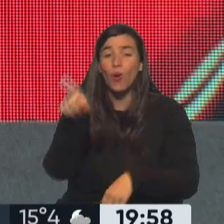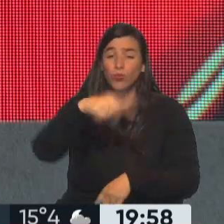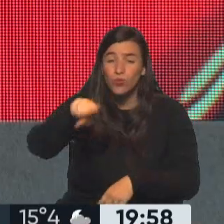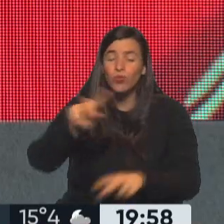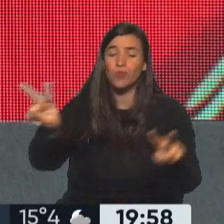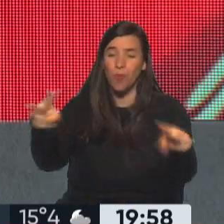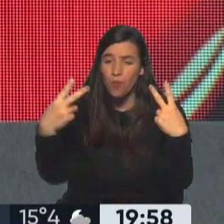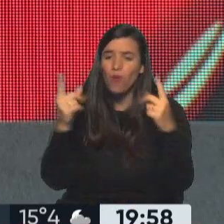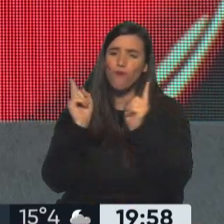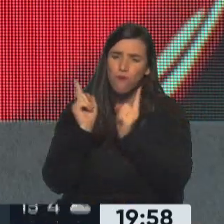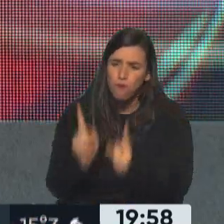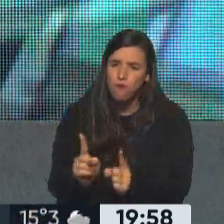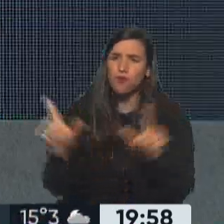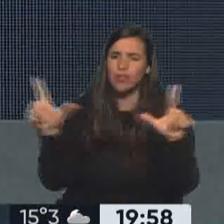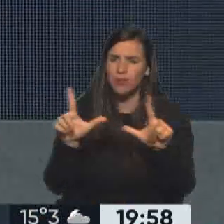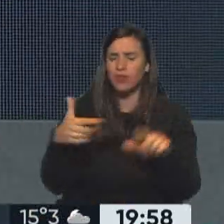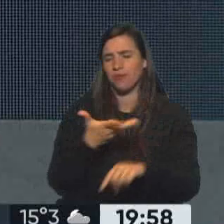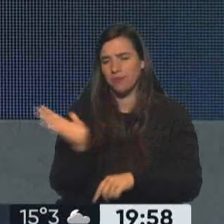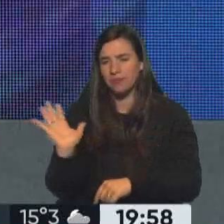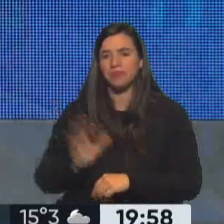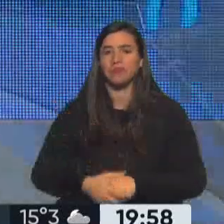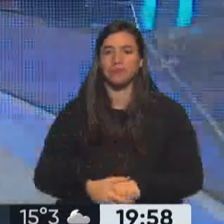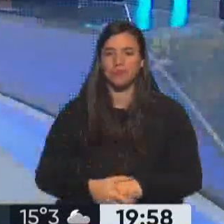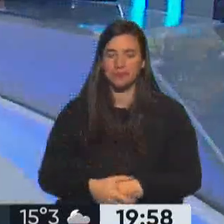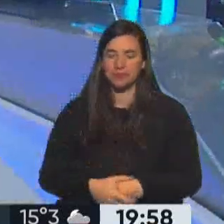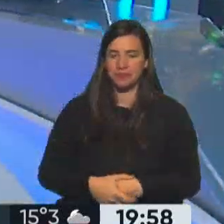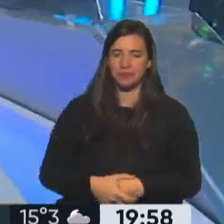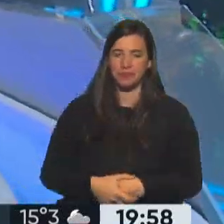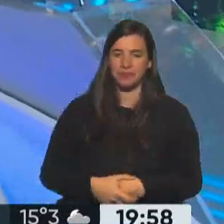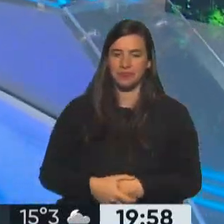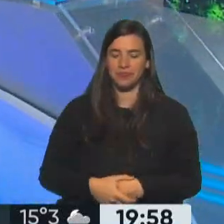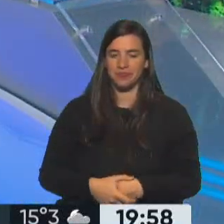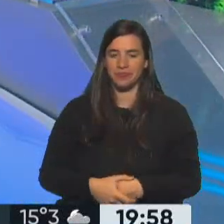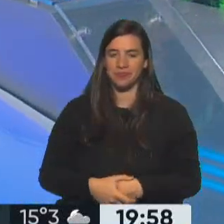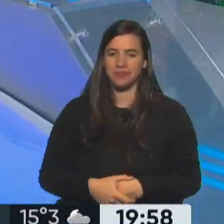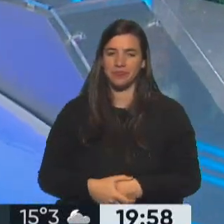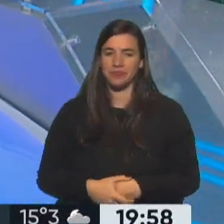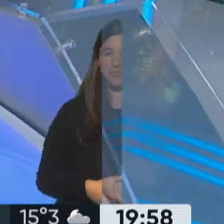de la televisión pública y en Cierre Edición. No te vayas. Aquí estamos.